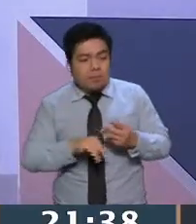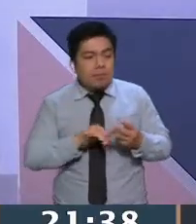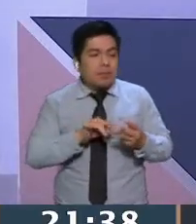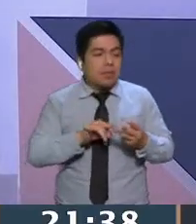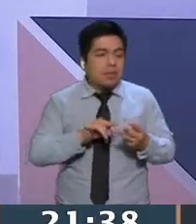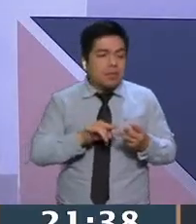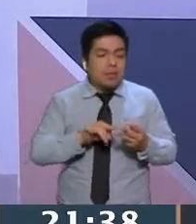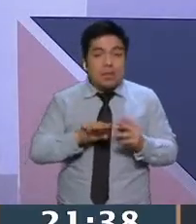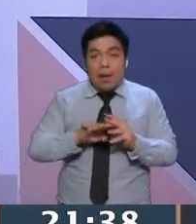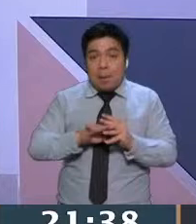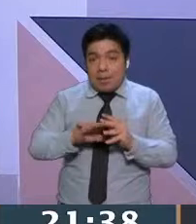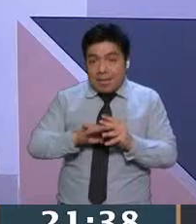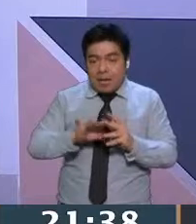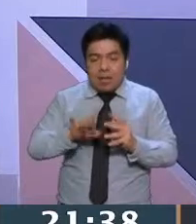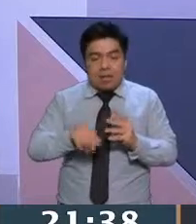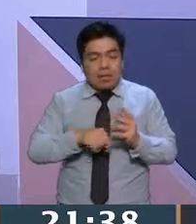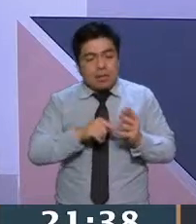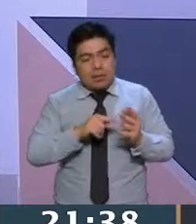ejemplo, migrantes,